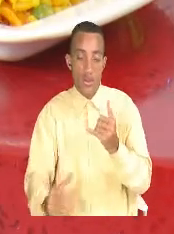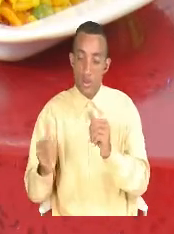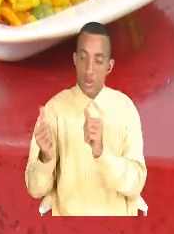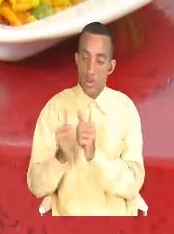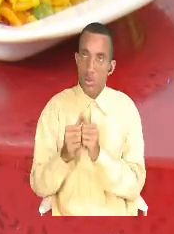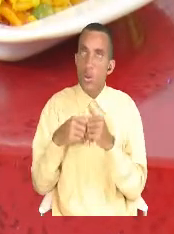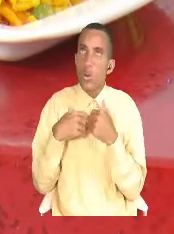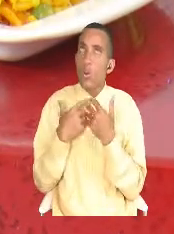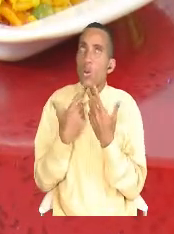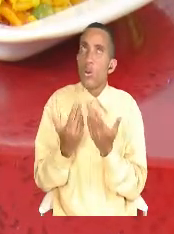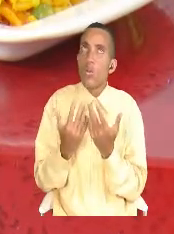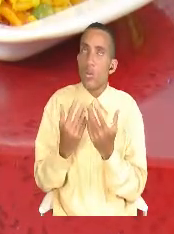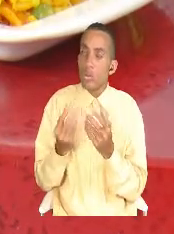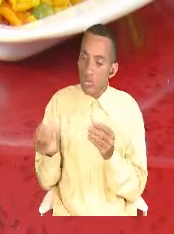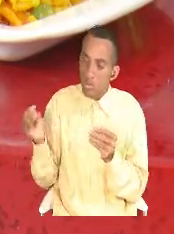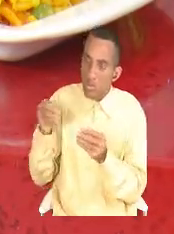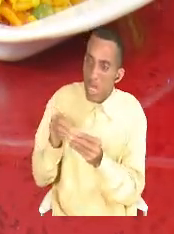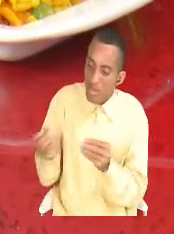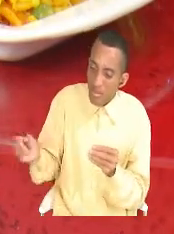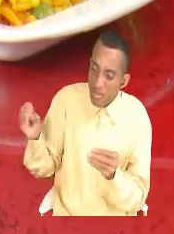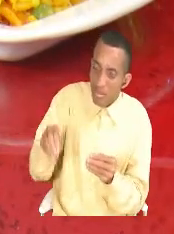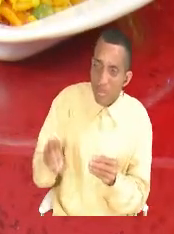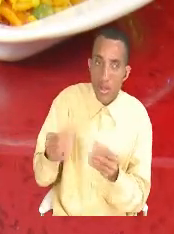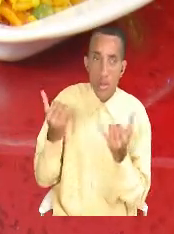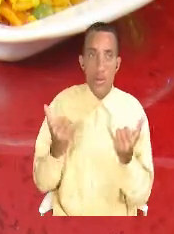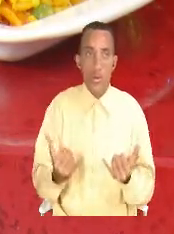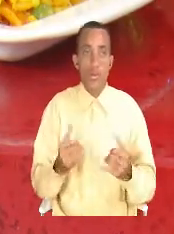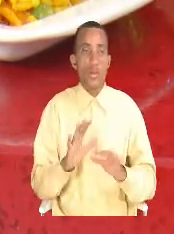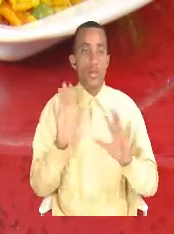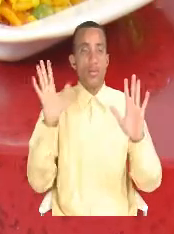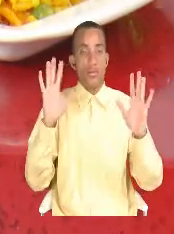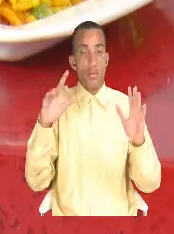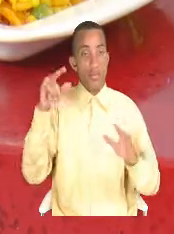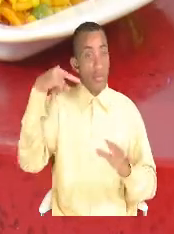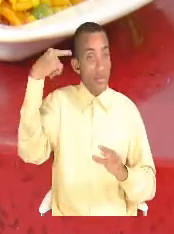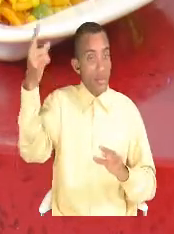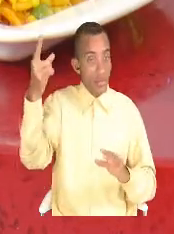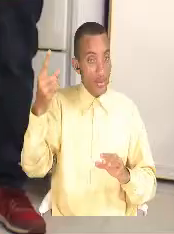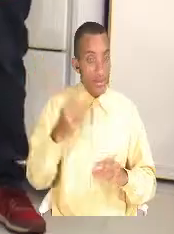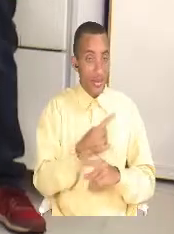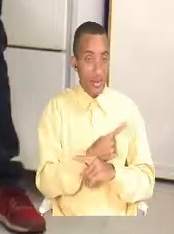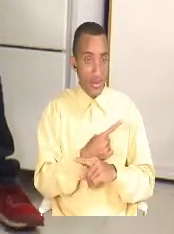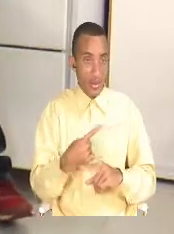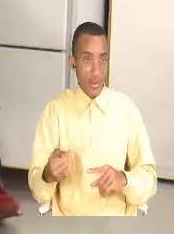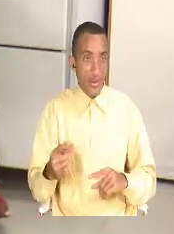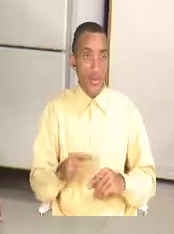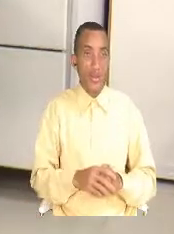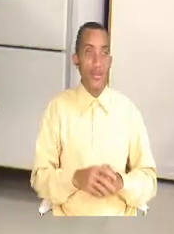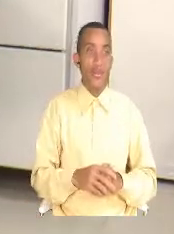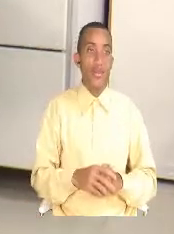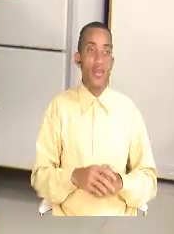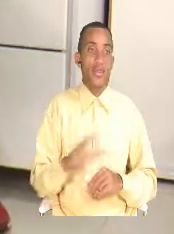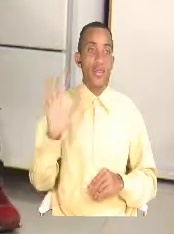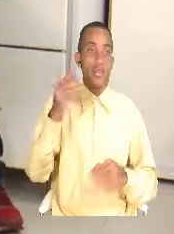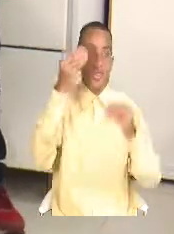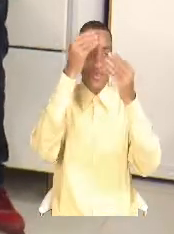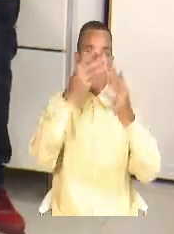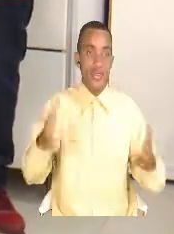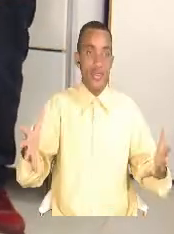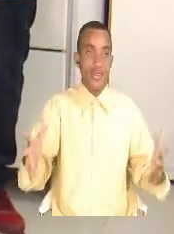quieran. Nos despedimos hoy, un día más, la próxima semana, a pedir de boca. Dios los bendiga.